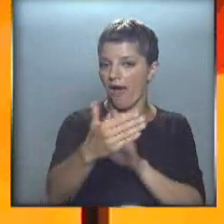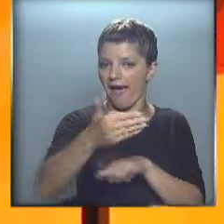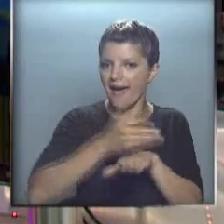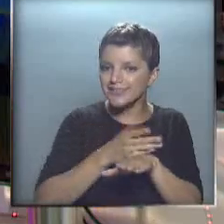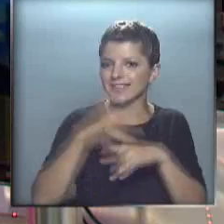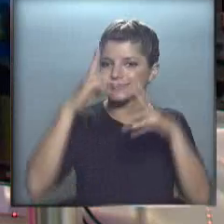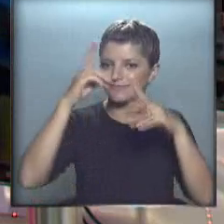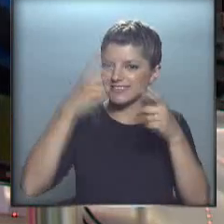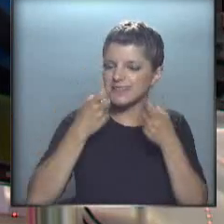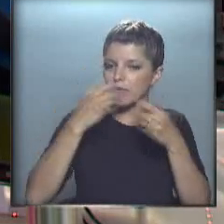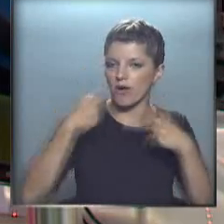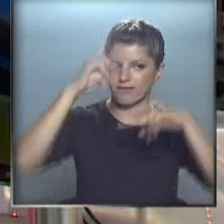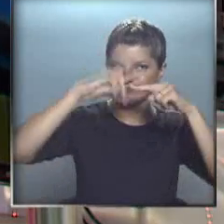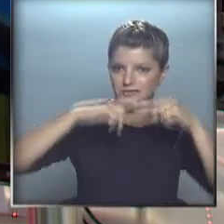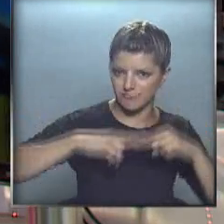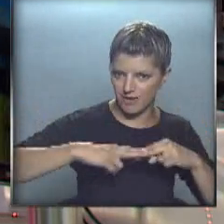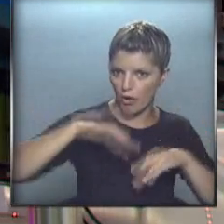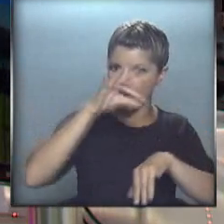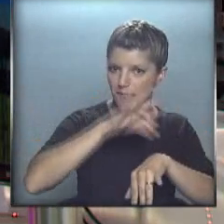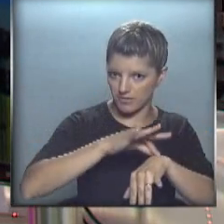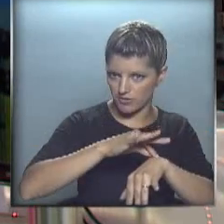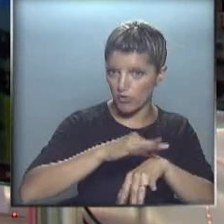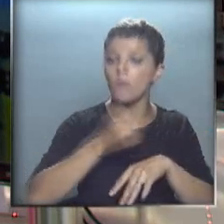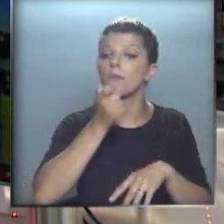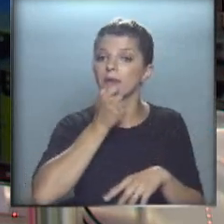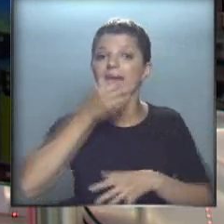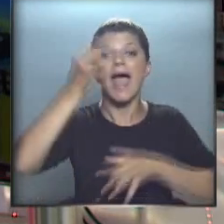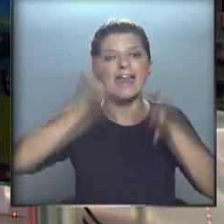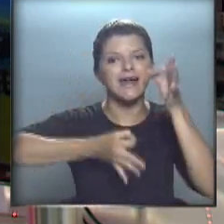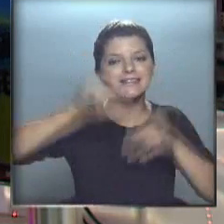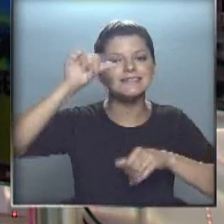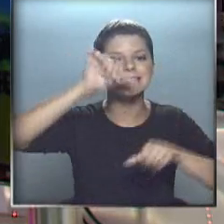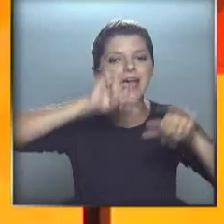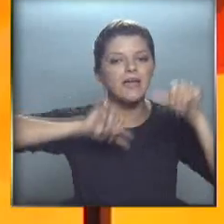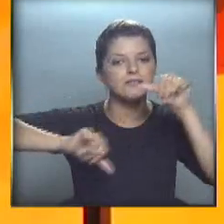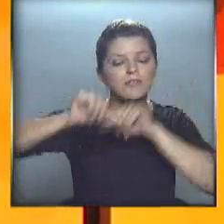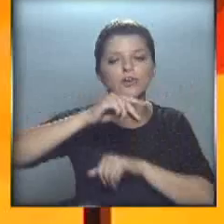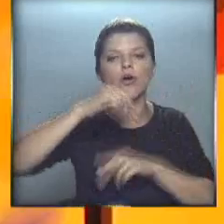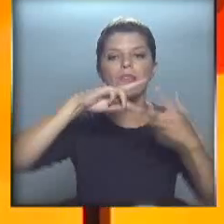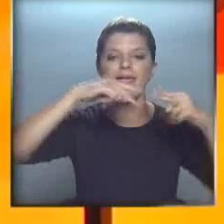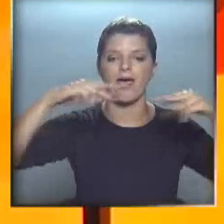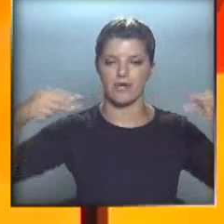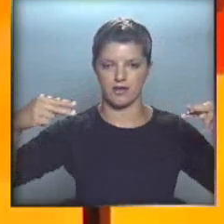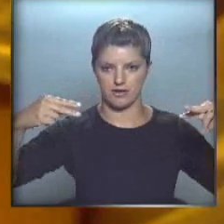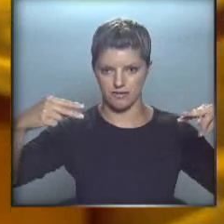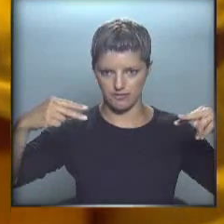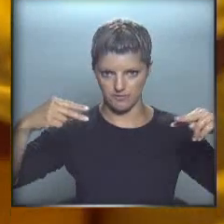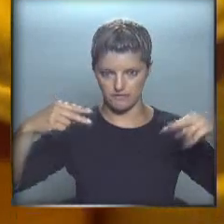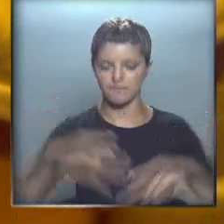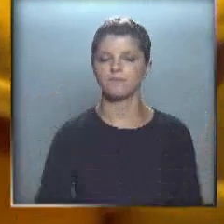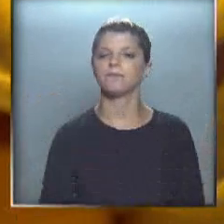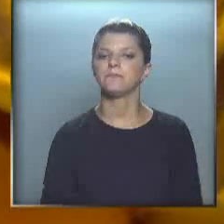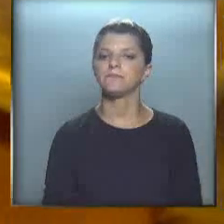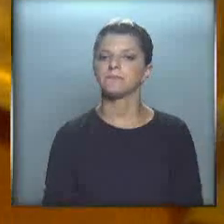genética científica. Por eso me dijeron, hay que hacerse un análisis científico de ADN, ¿no? De información genética. Juan, ¿y cómo...?